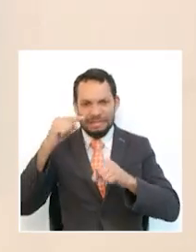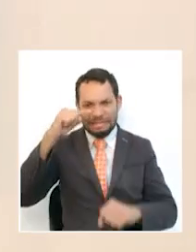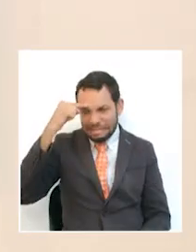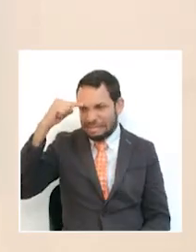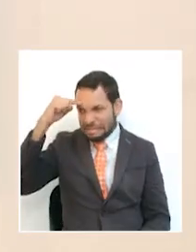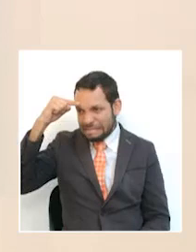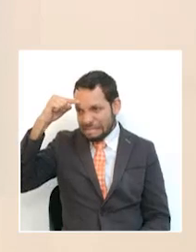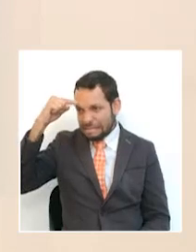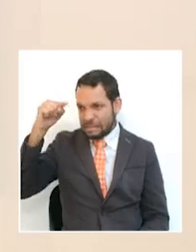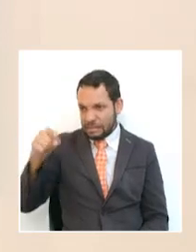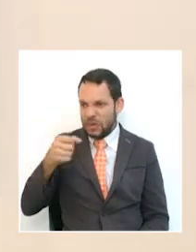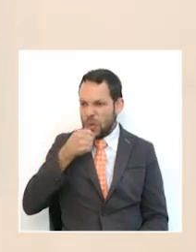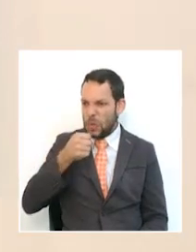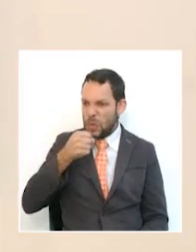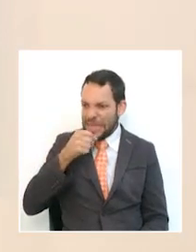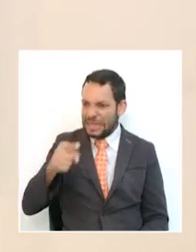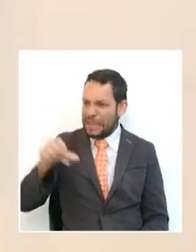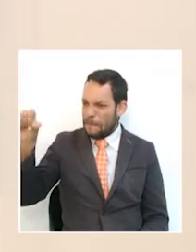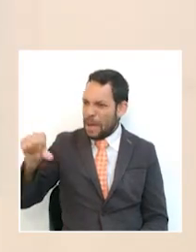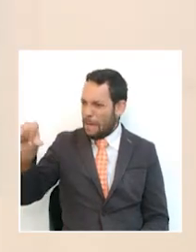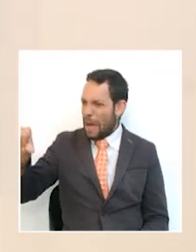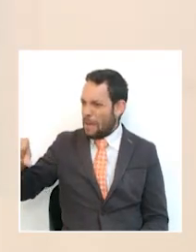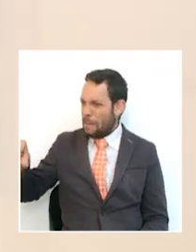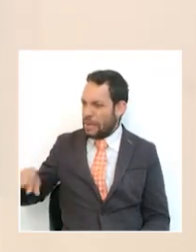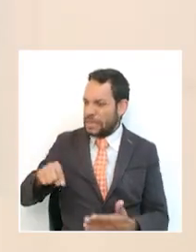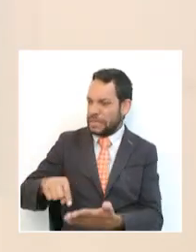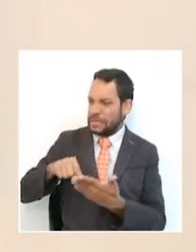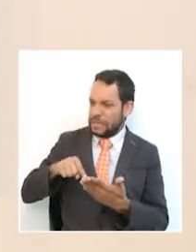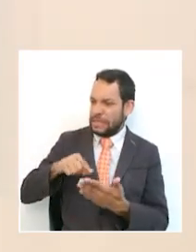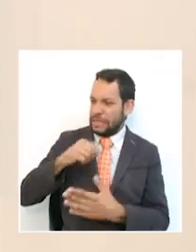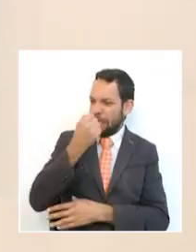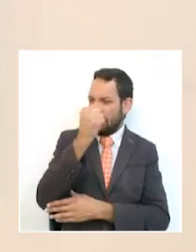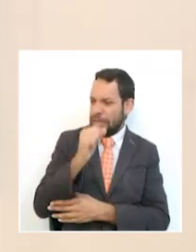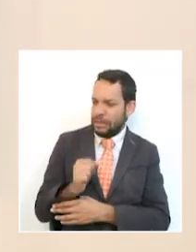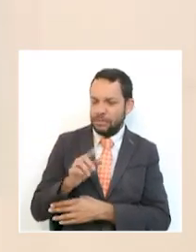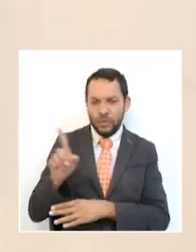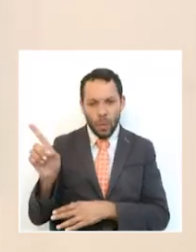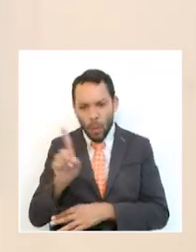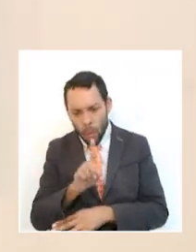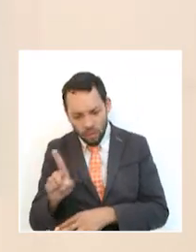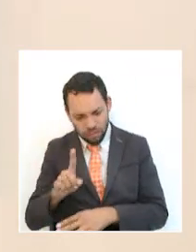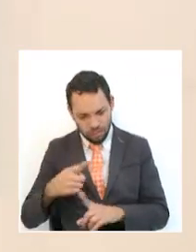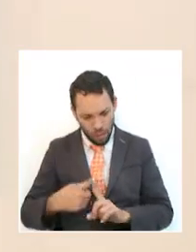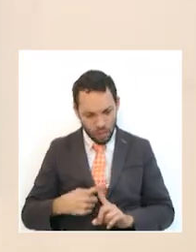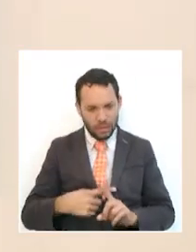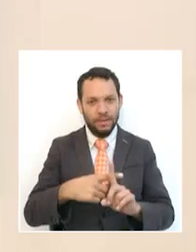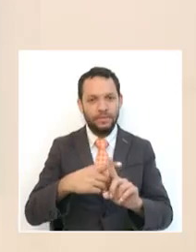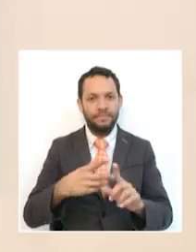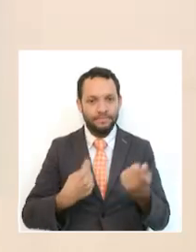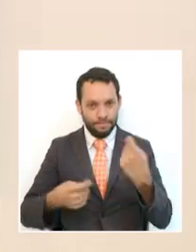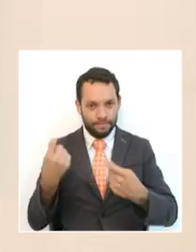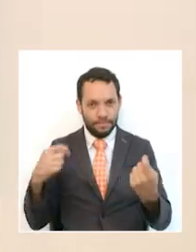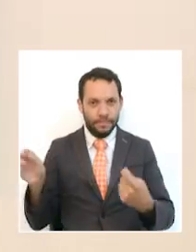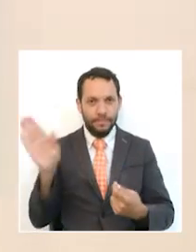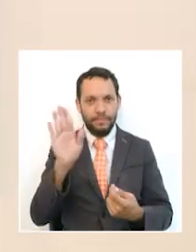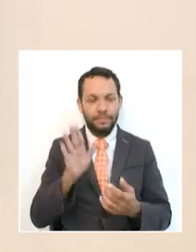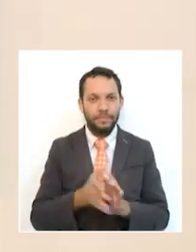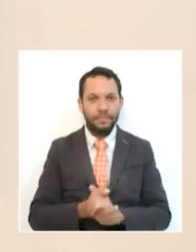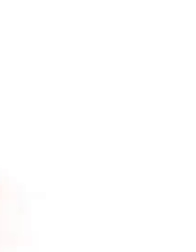caótica que va a estresar nos a empeorar nuestro estado de ánimo sino todo lo contrario ya volvemos